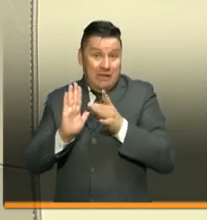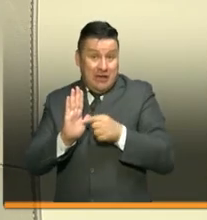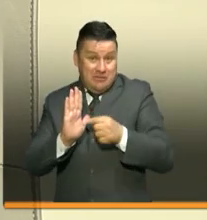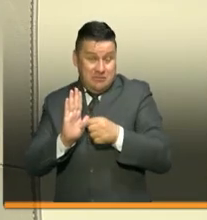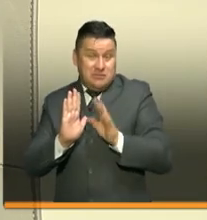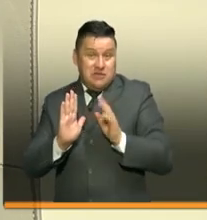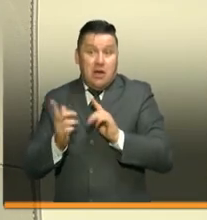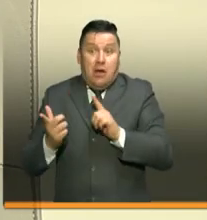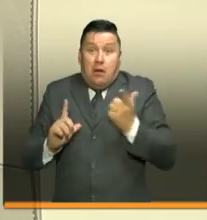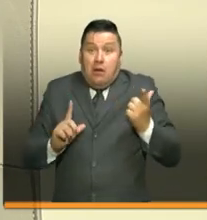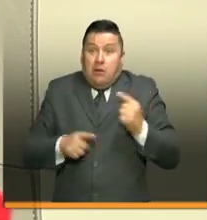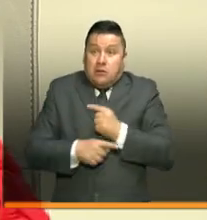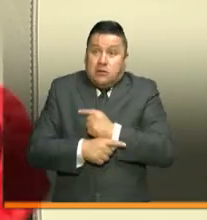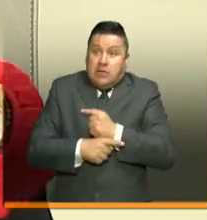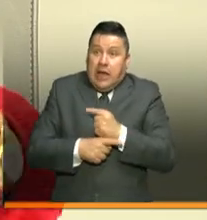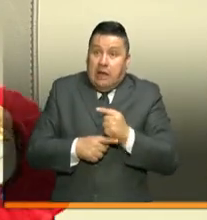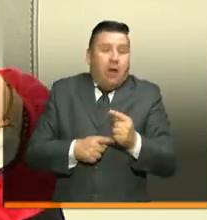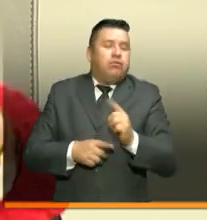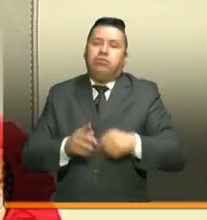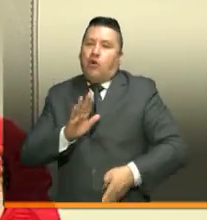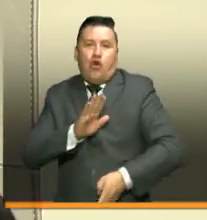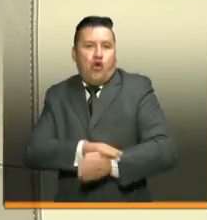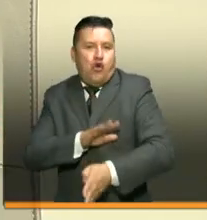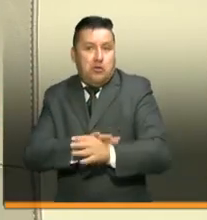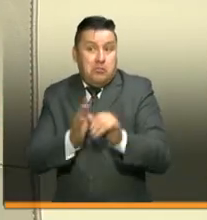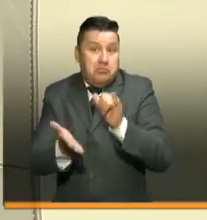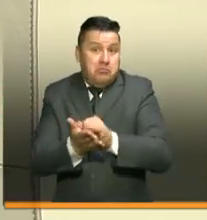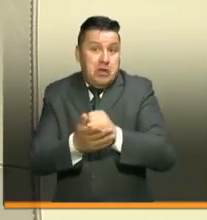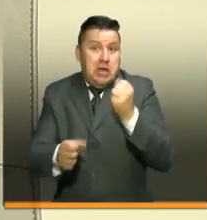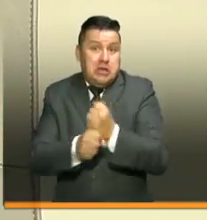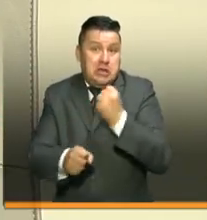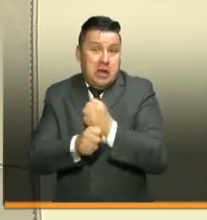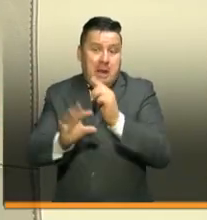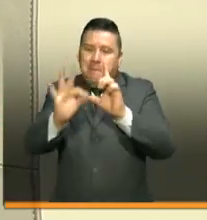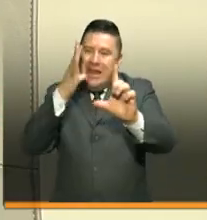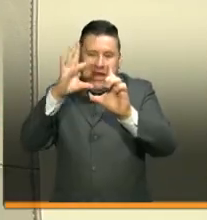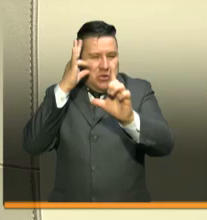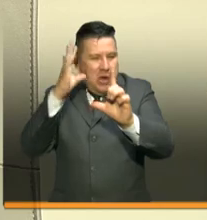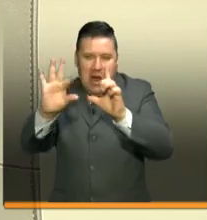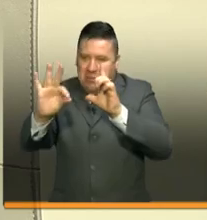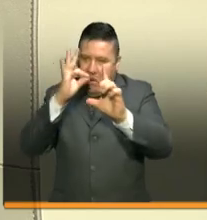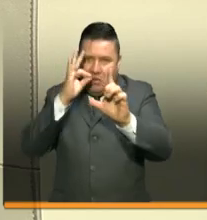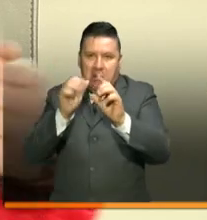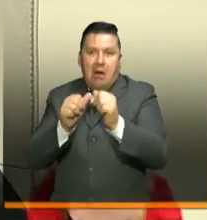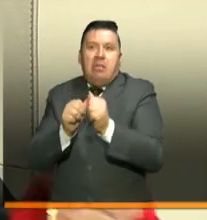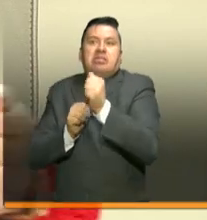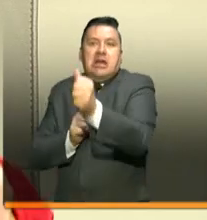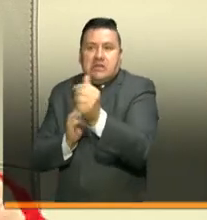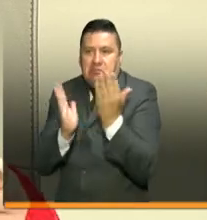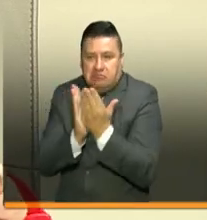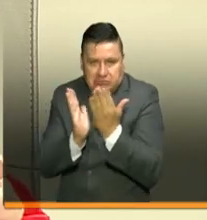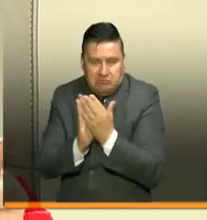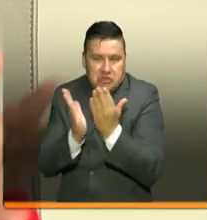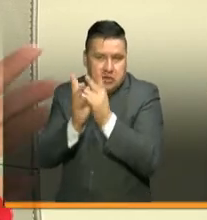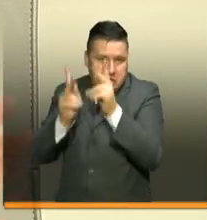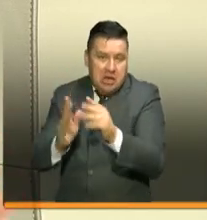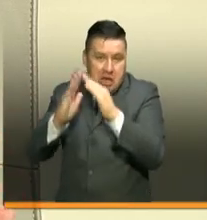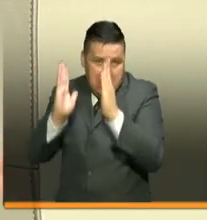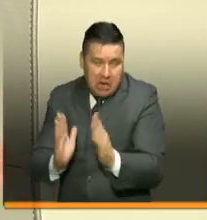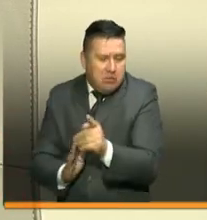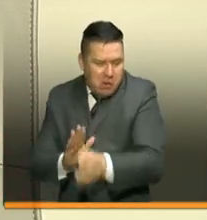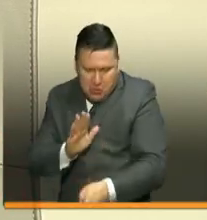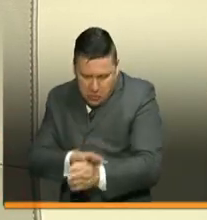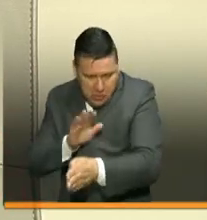que ya están terminando sus semanas, continuarán como venían, en un trabajo virtual, digital, a distancia, con los estudiantes en casa